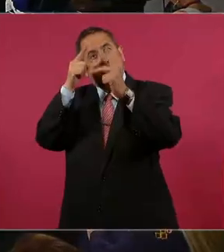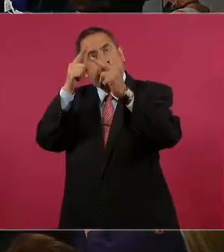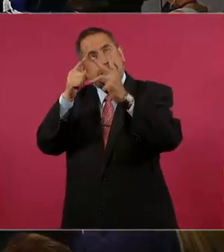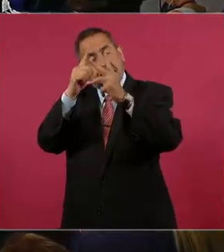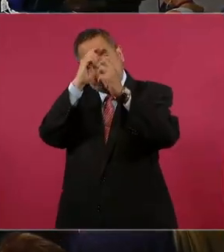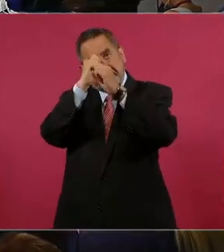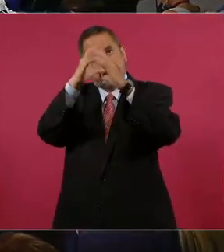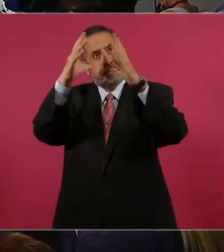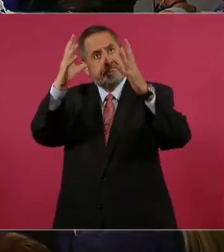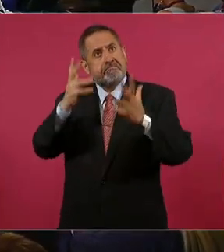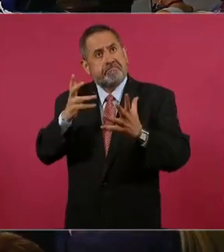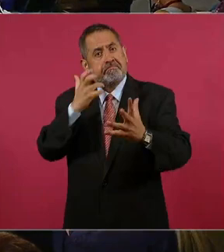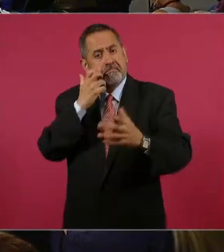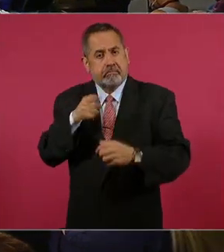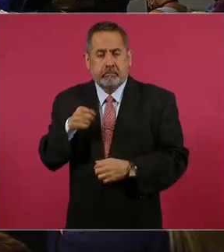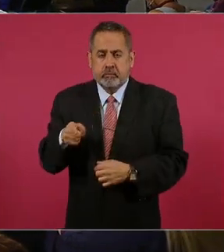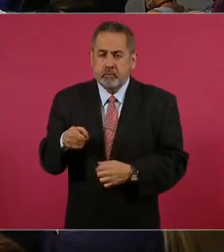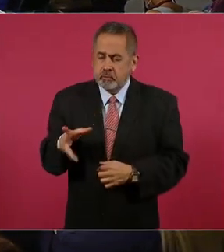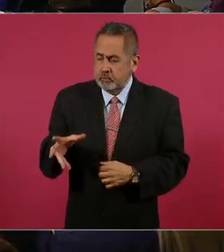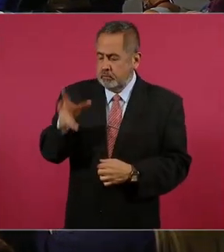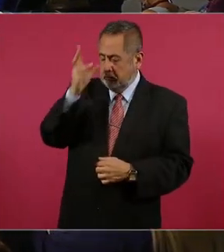y trágicas lecciones.